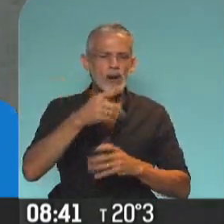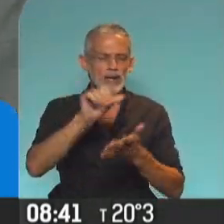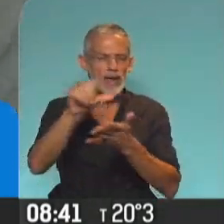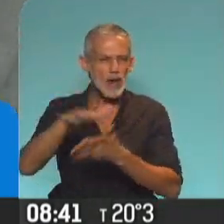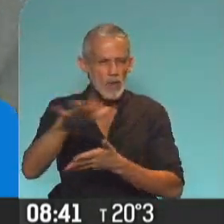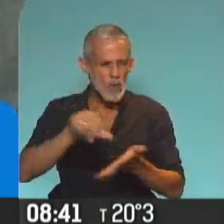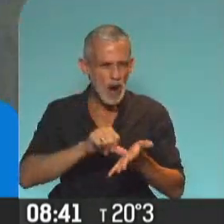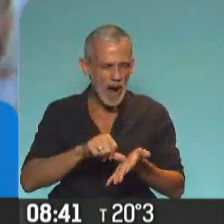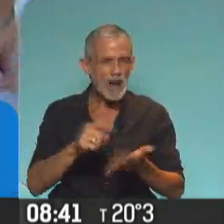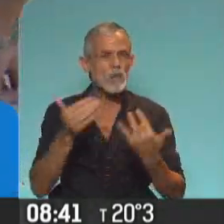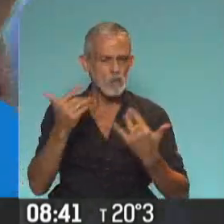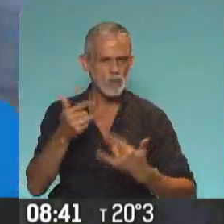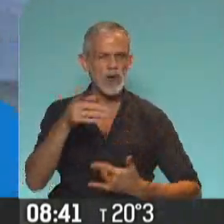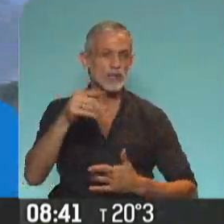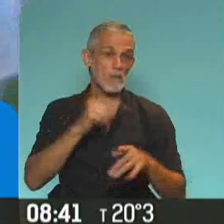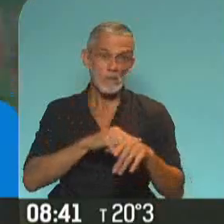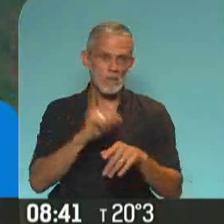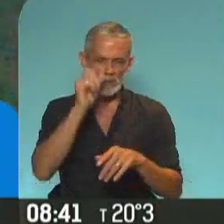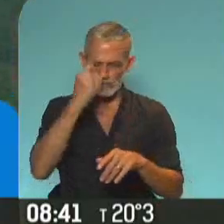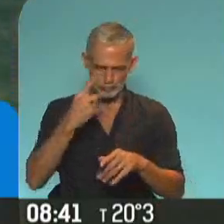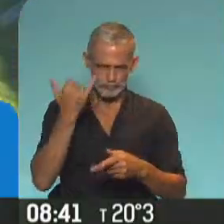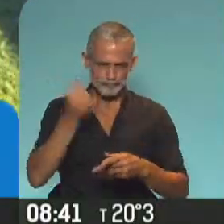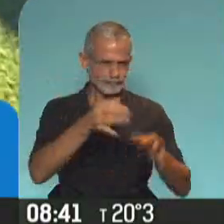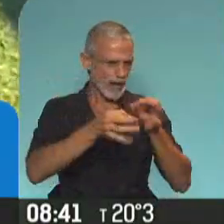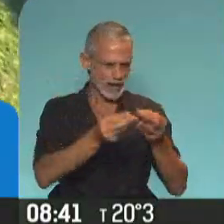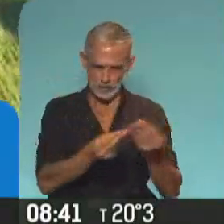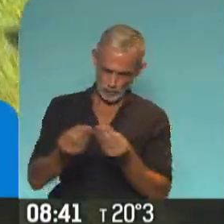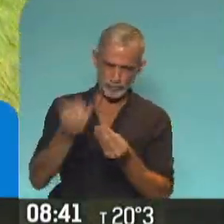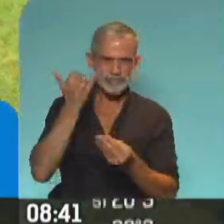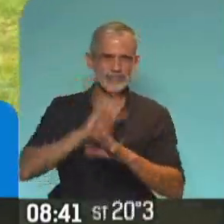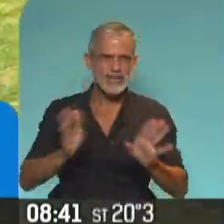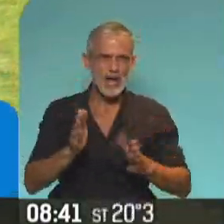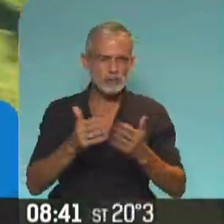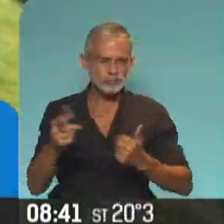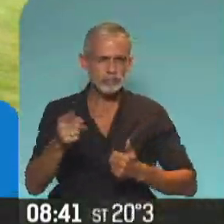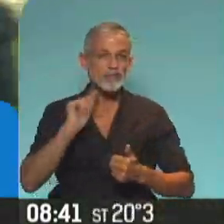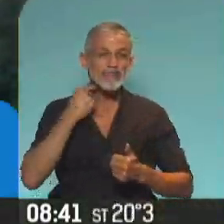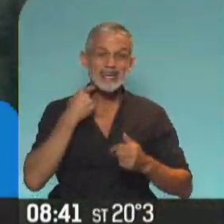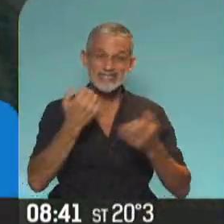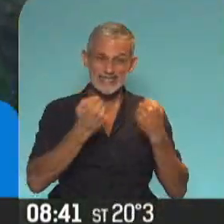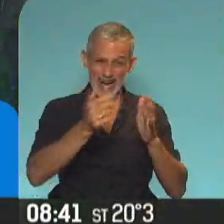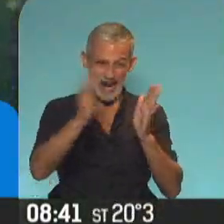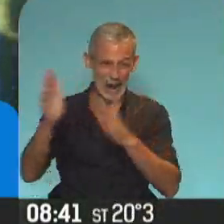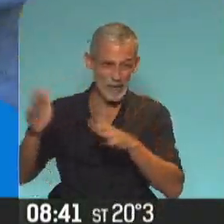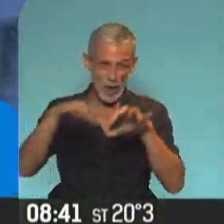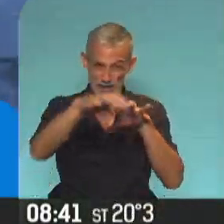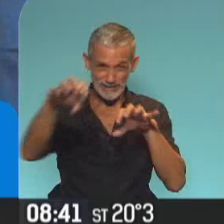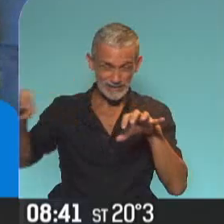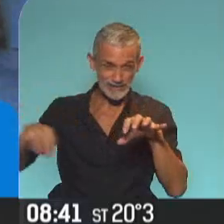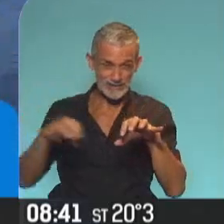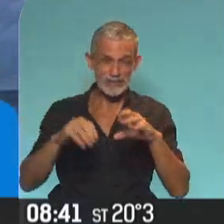supongo se hace en el momento y se tienen inmediatamente los resultados decíamos estas 13 unidades que componen